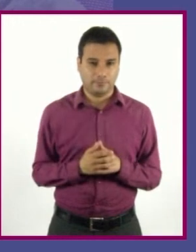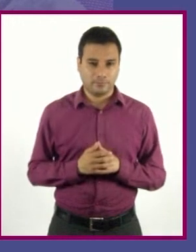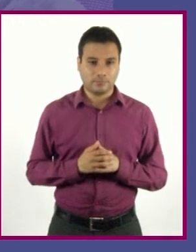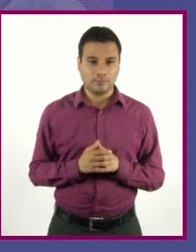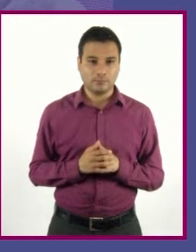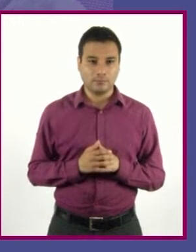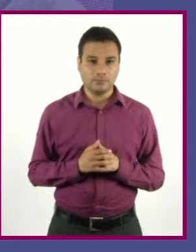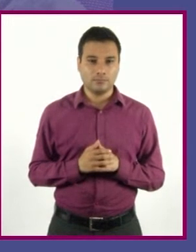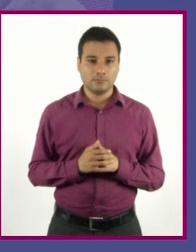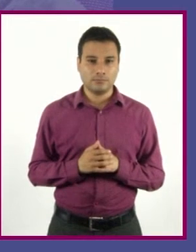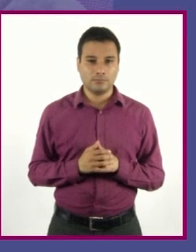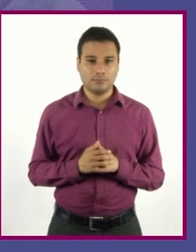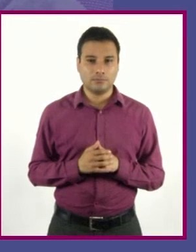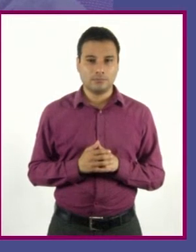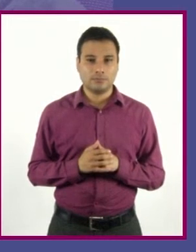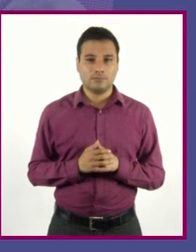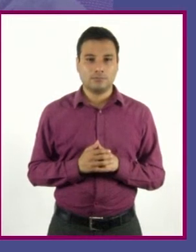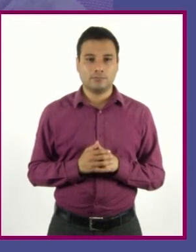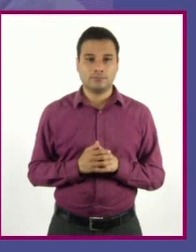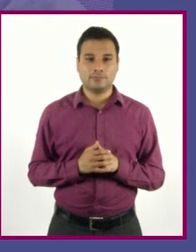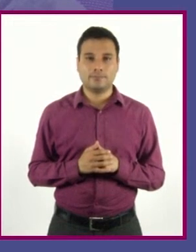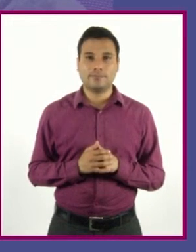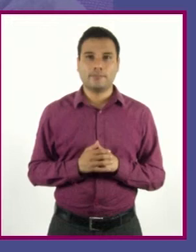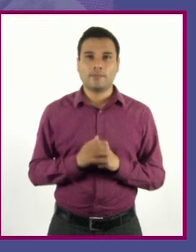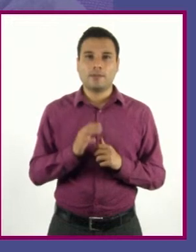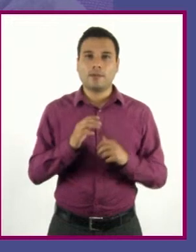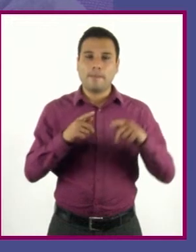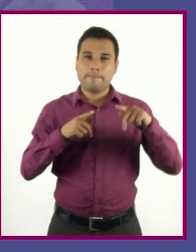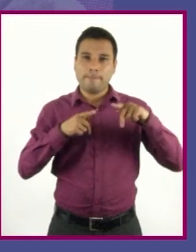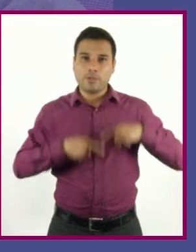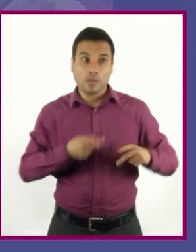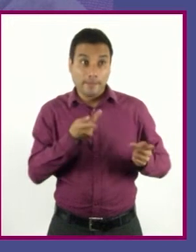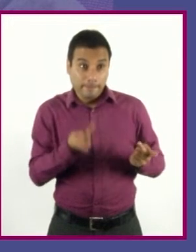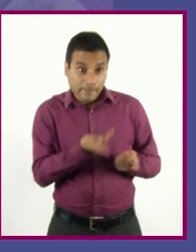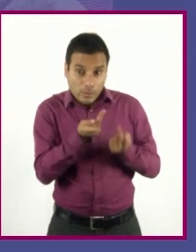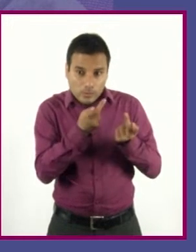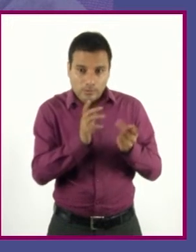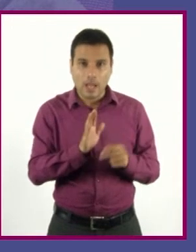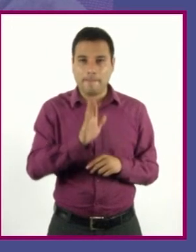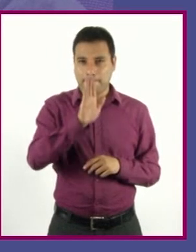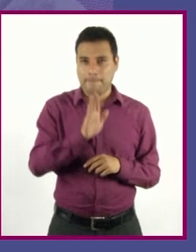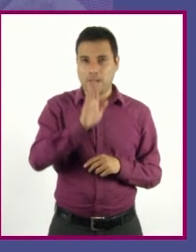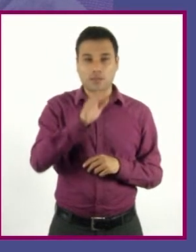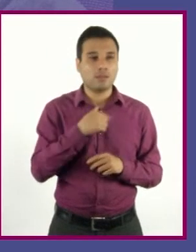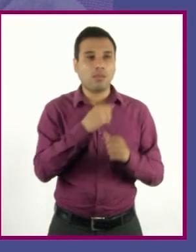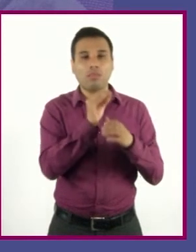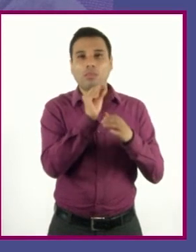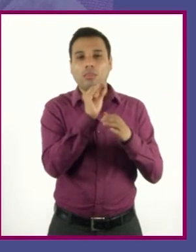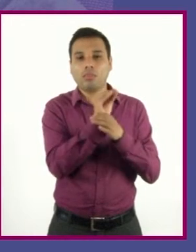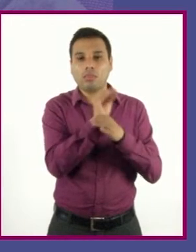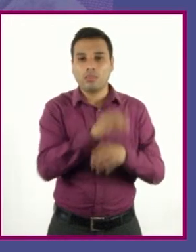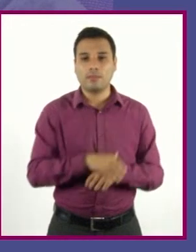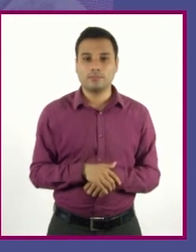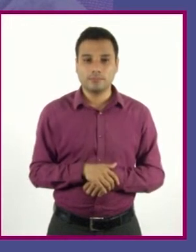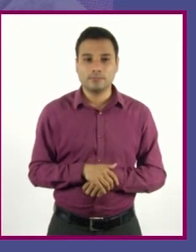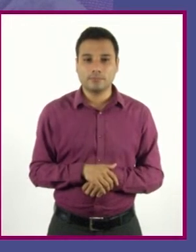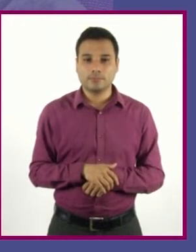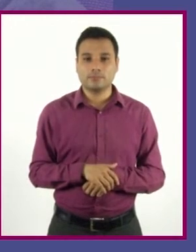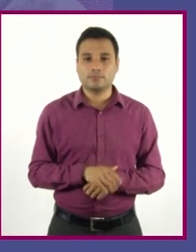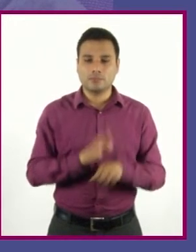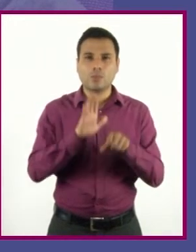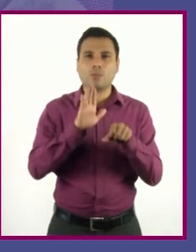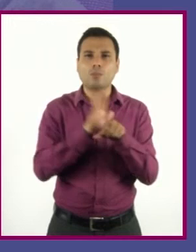la impresión de que el entrevistador no está oyendo lo que se dice ni le importa, porque cree que